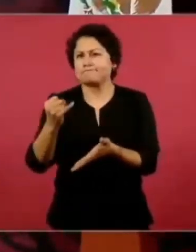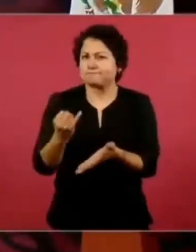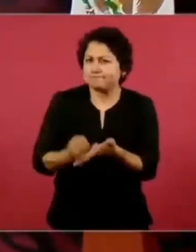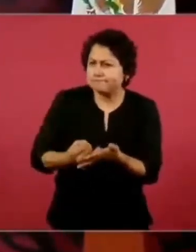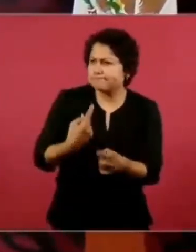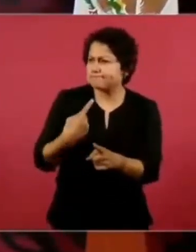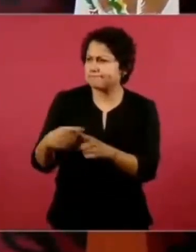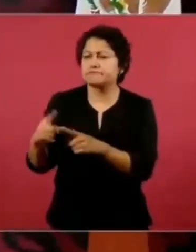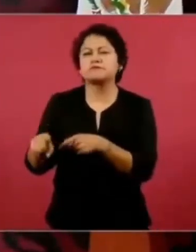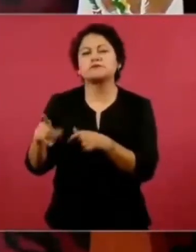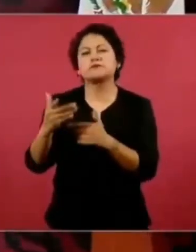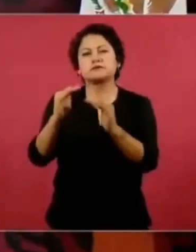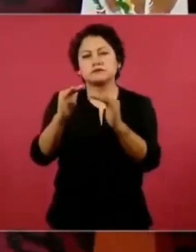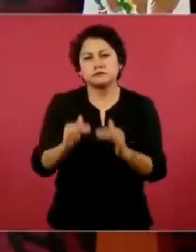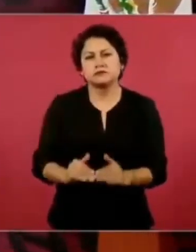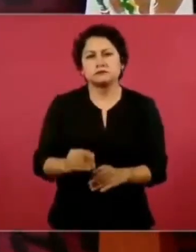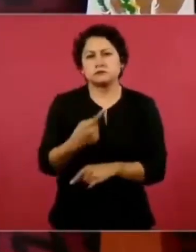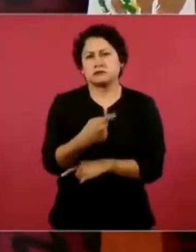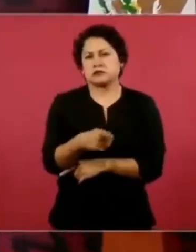130, 140,